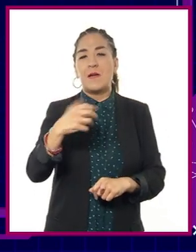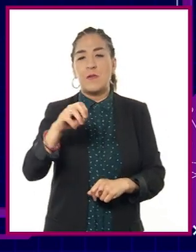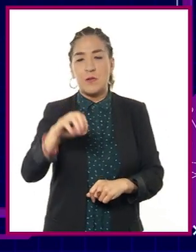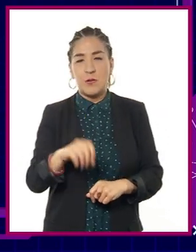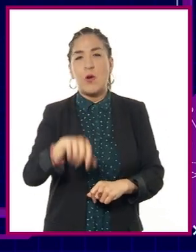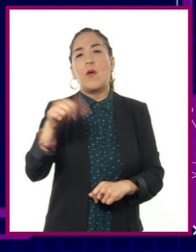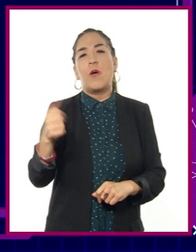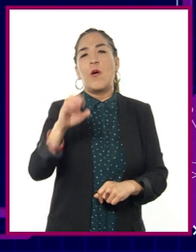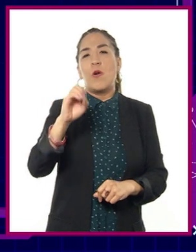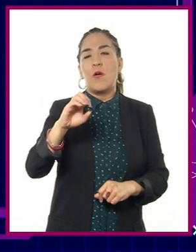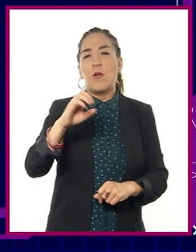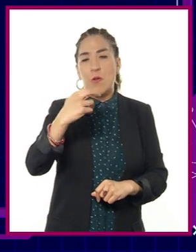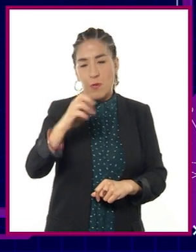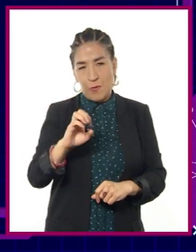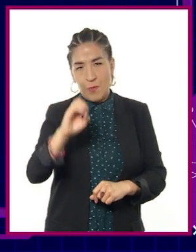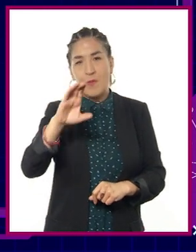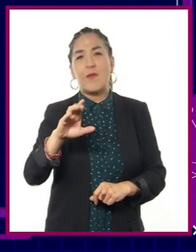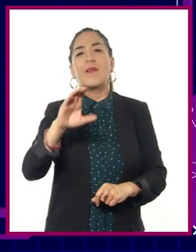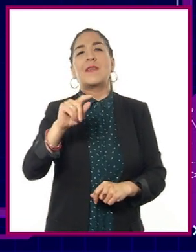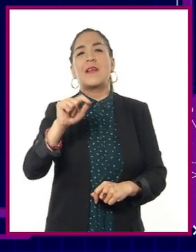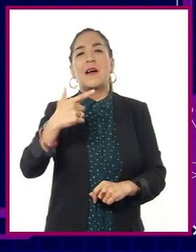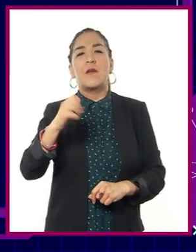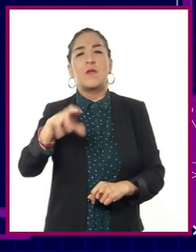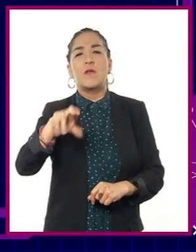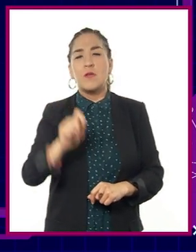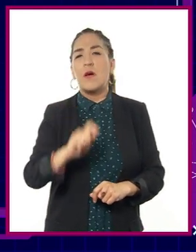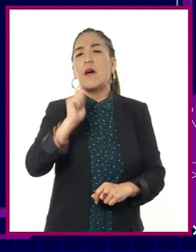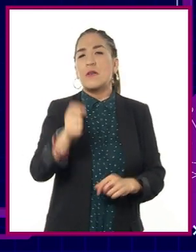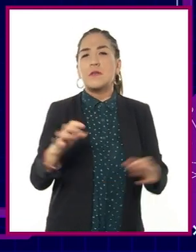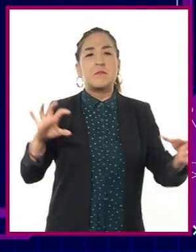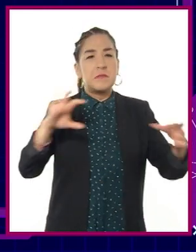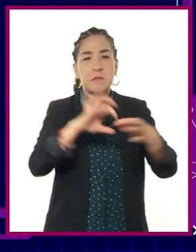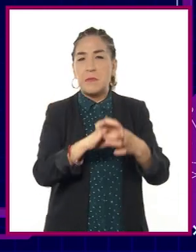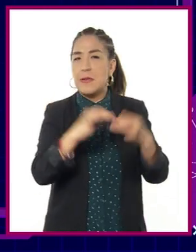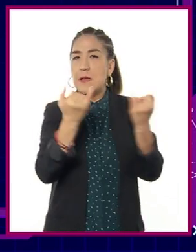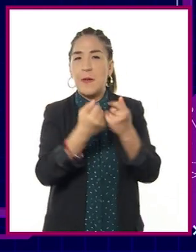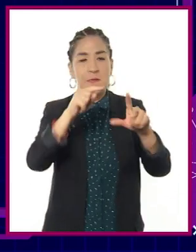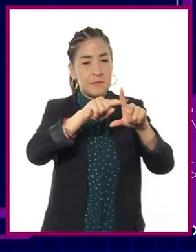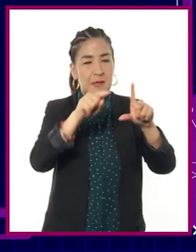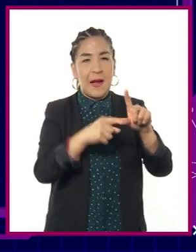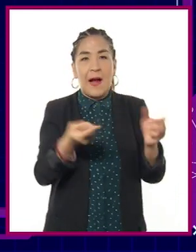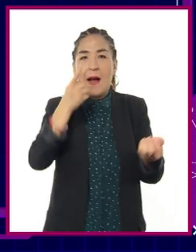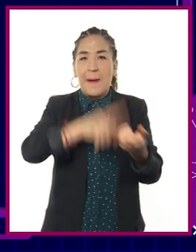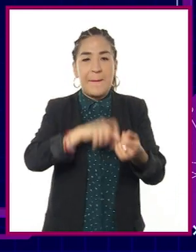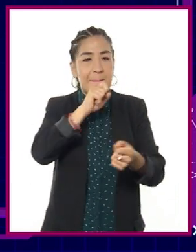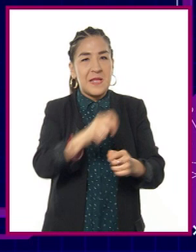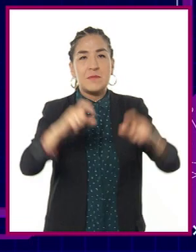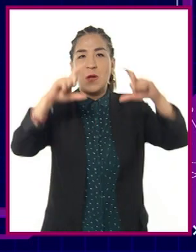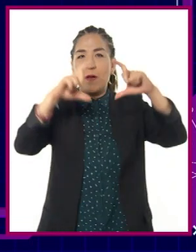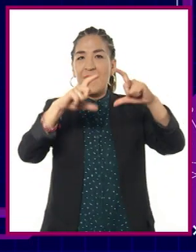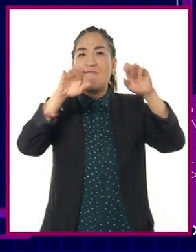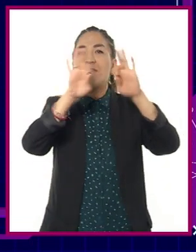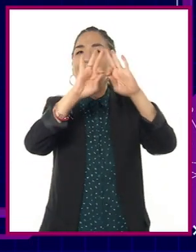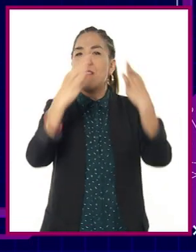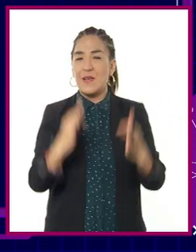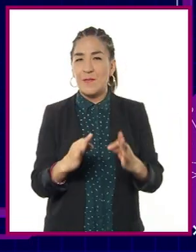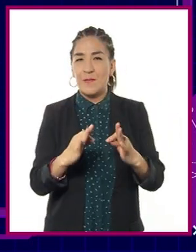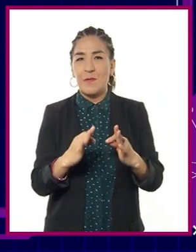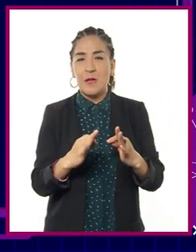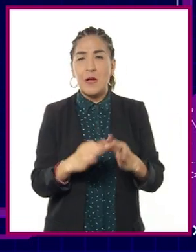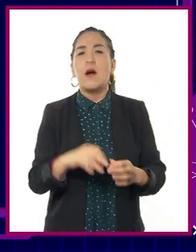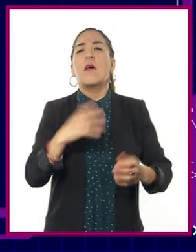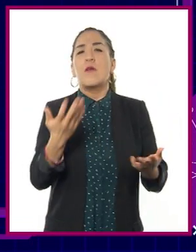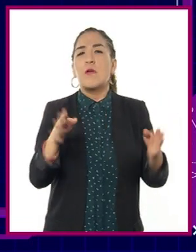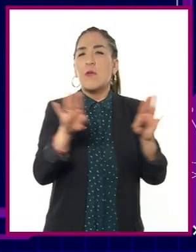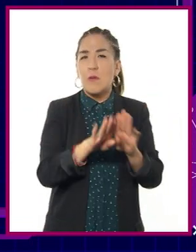un octágono, que en común son polígonos inscritos en la circunferencia.